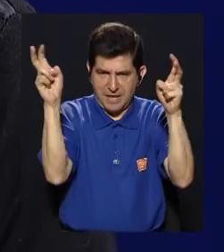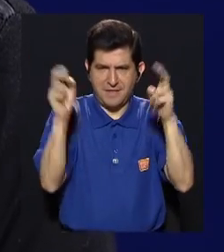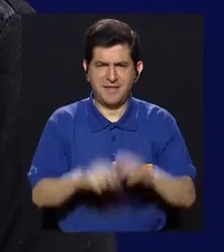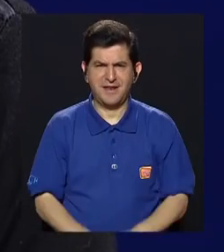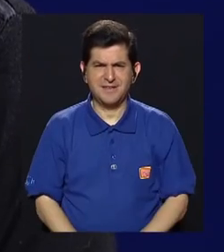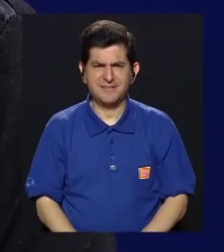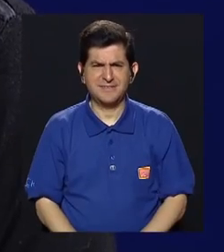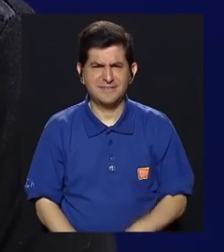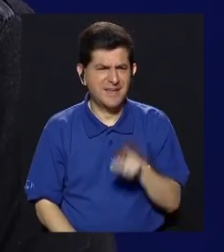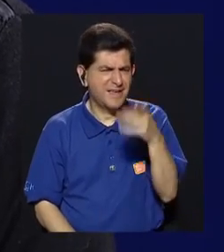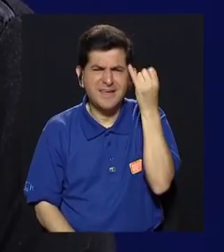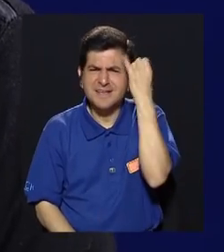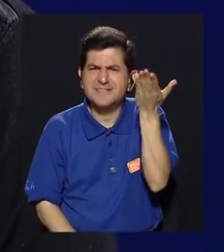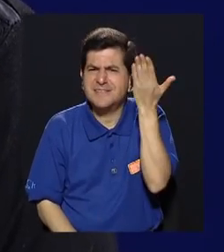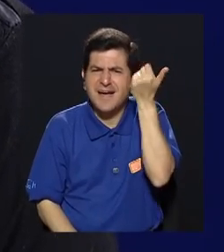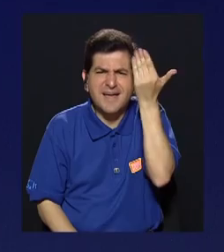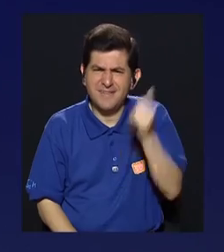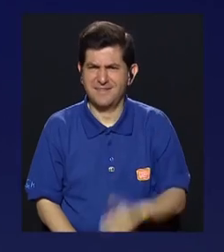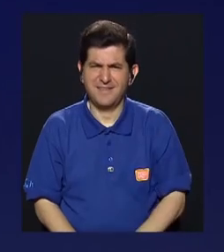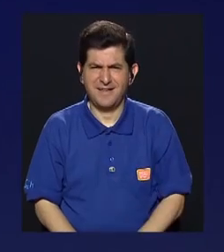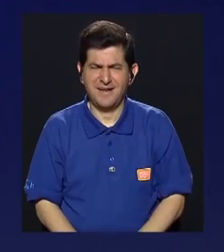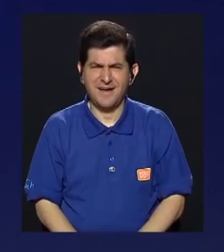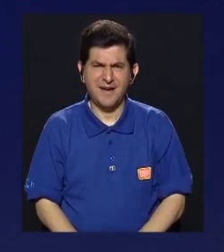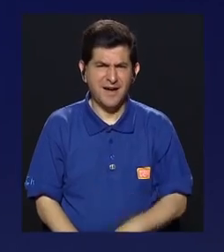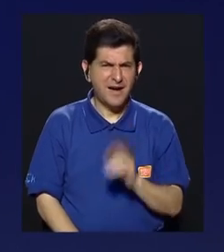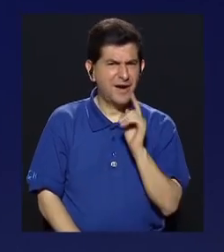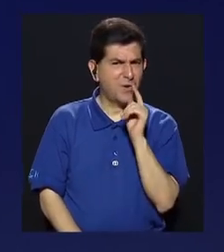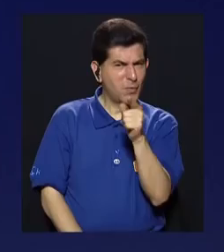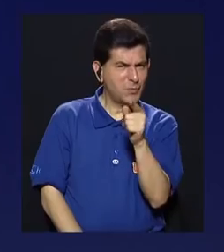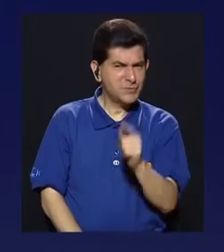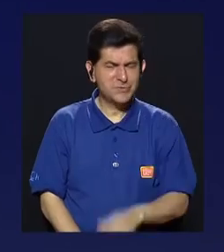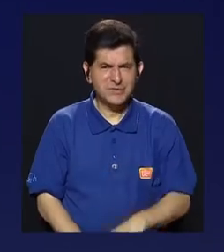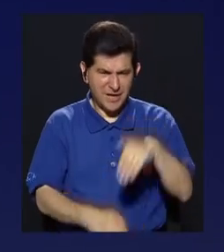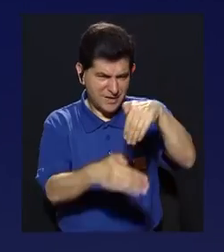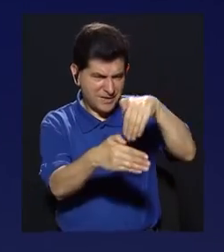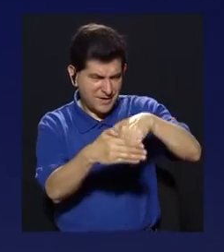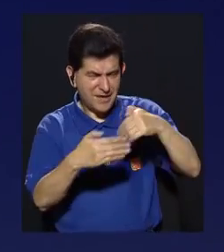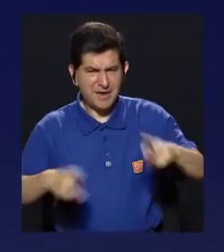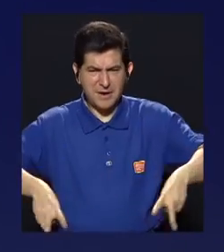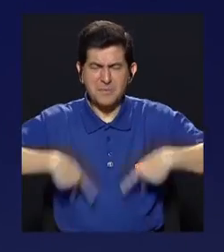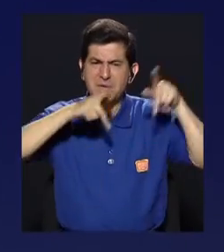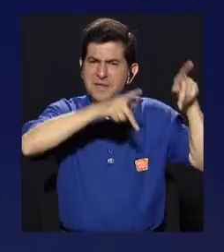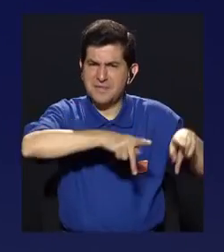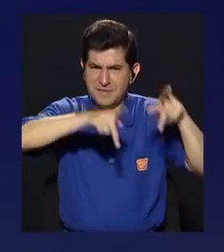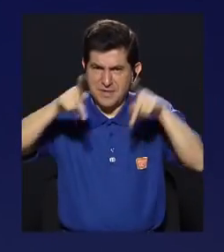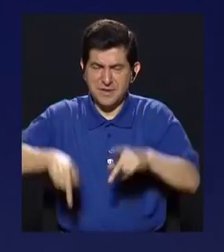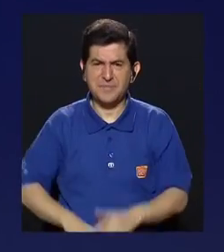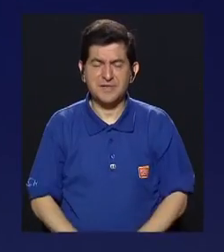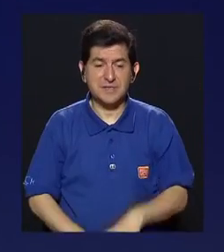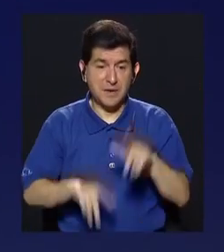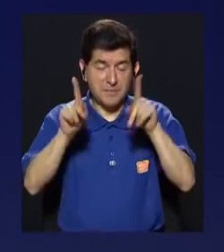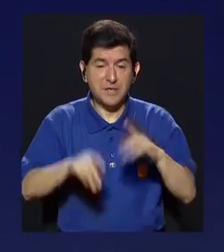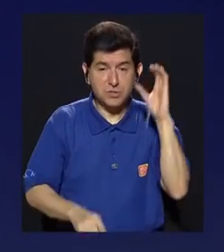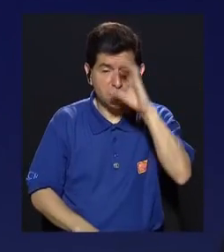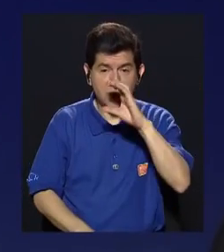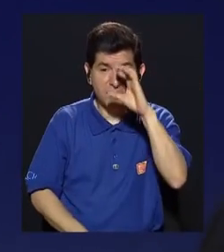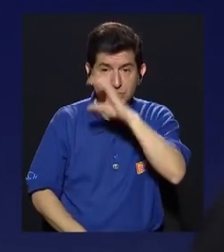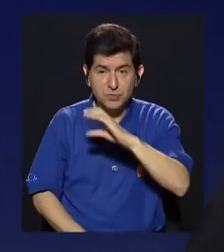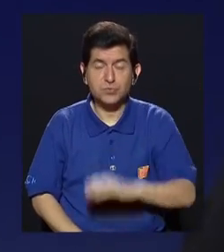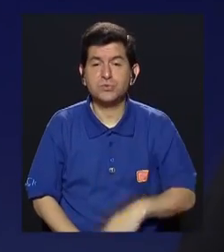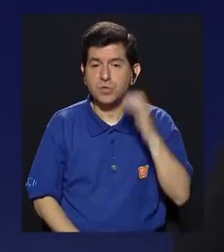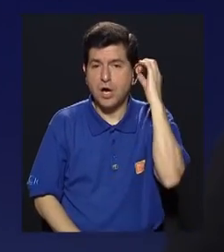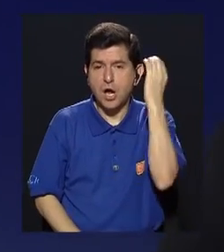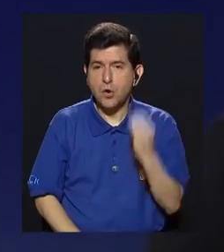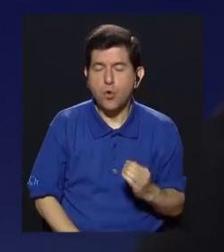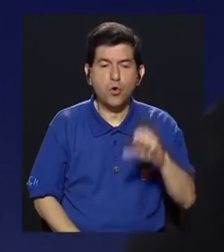se enfrenta al día a día esto hablemos del tema específico de nosotros las piedras y por qué te trajo la idea